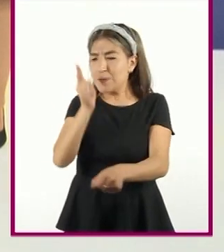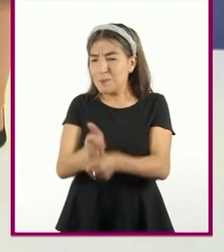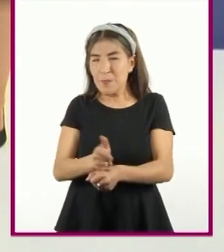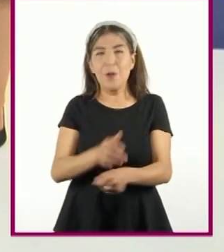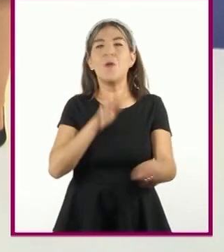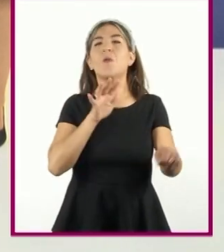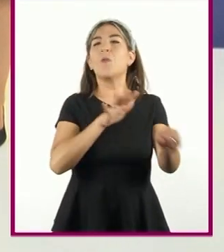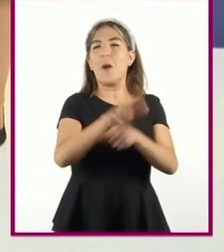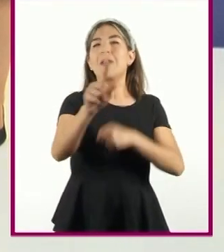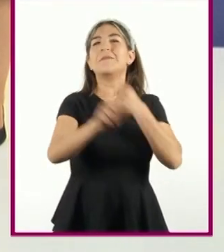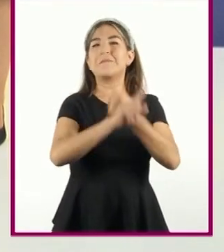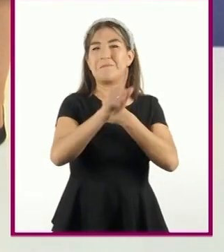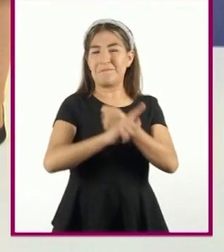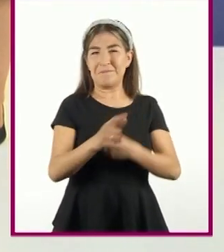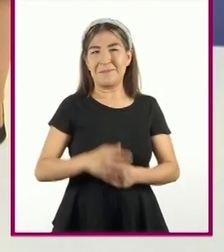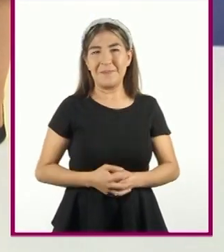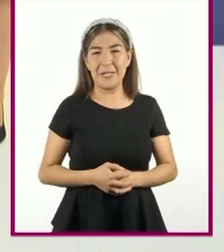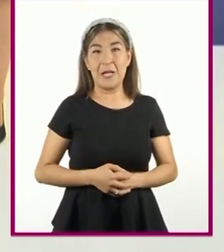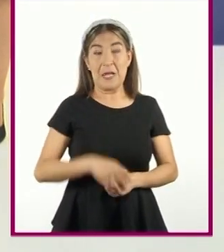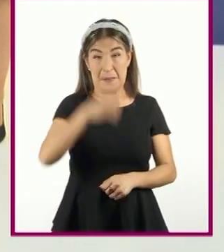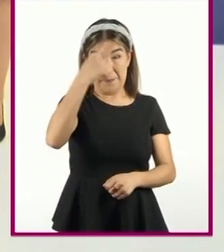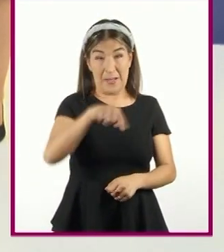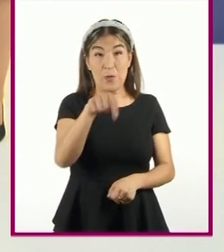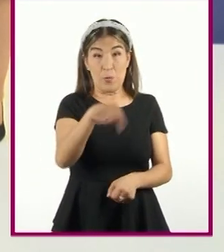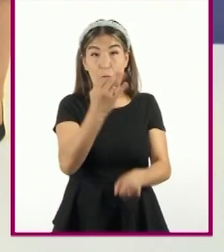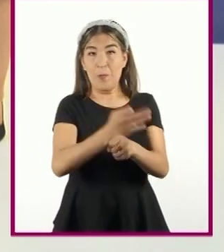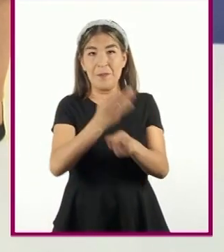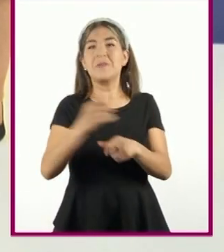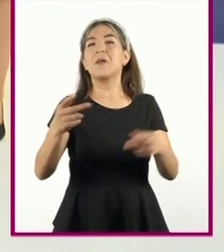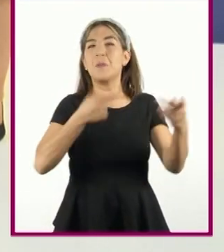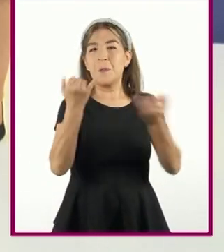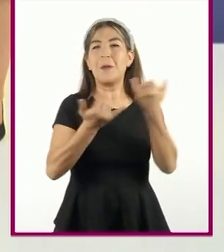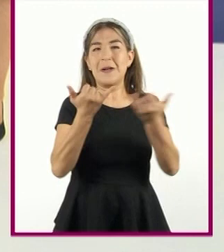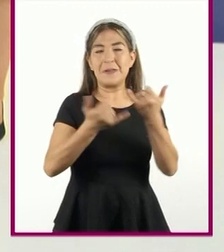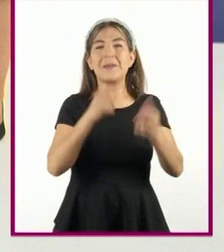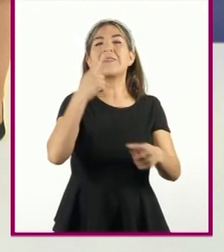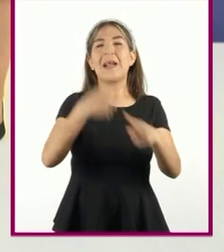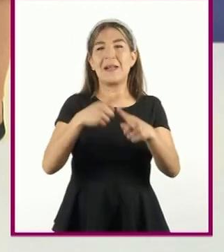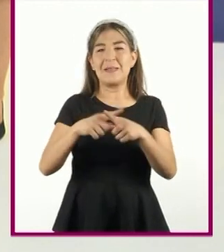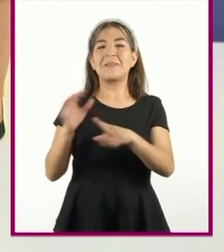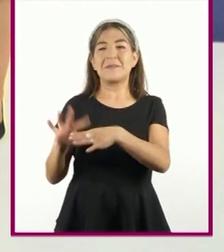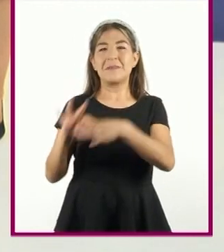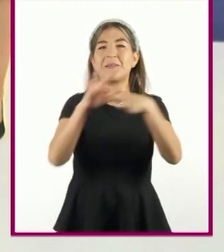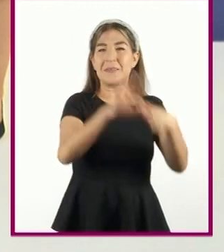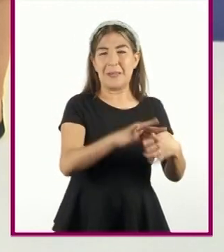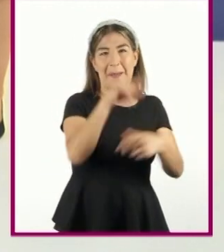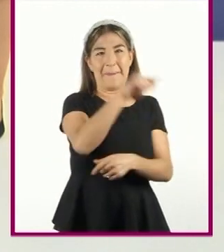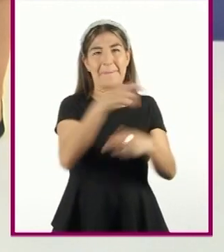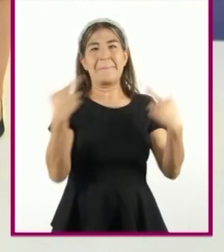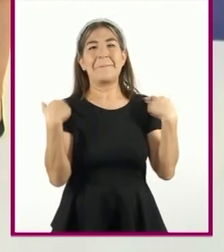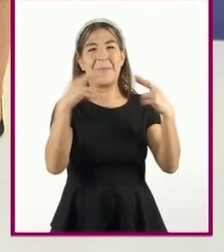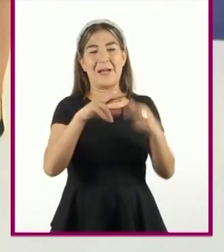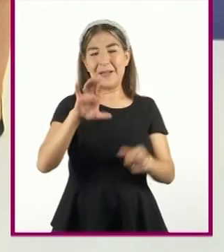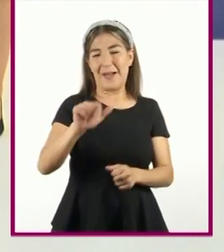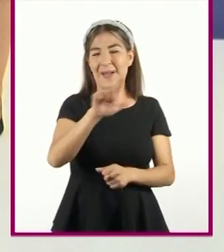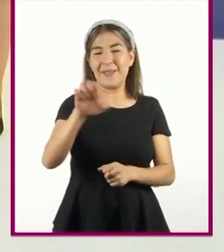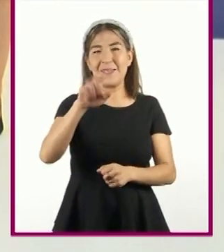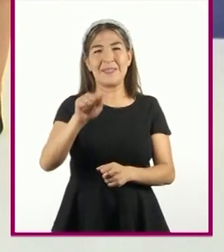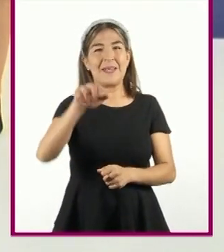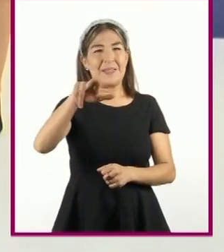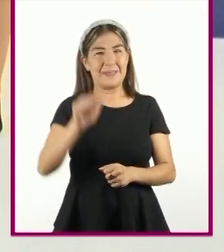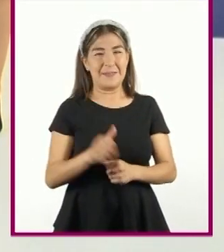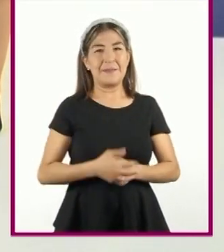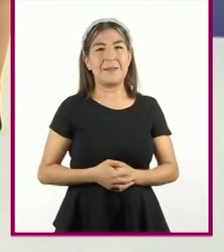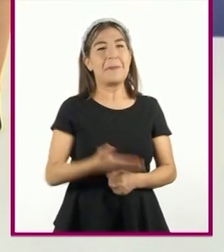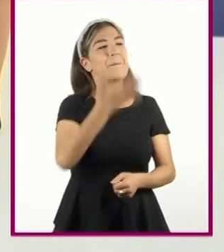tipo de riesgo es. Y para el desarrollo de este juego, contaremos con la presencia de la maestra Cayetana Brito